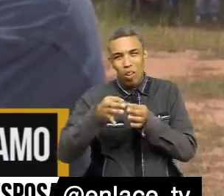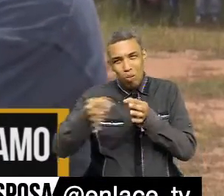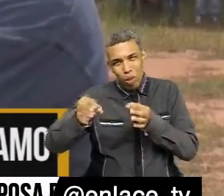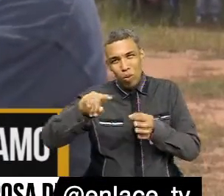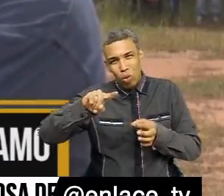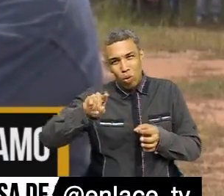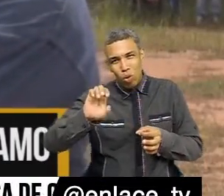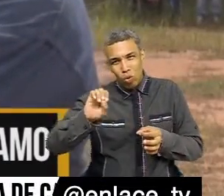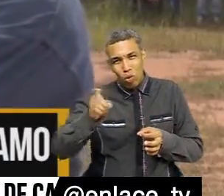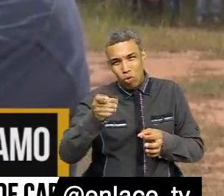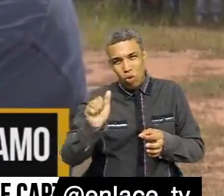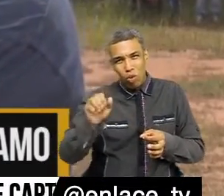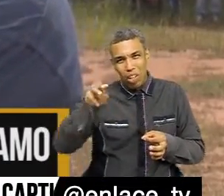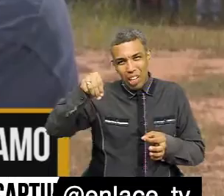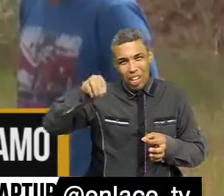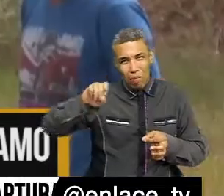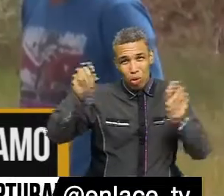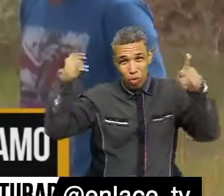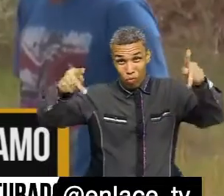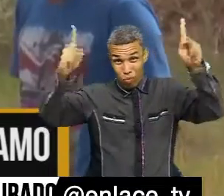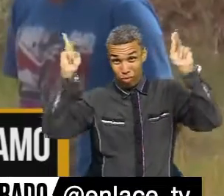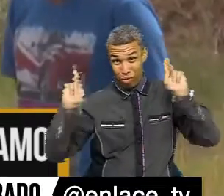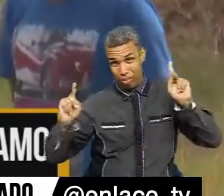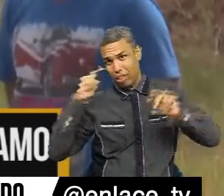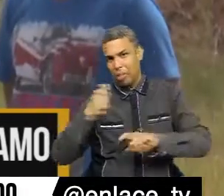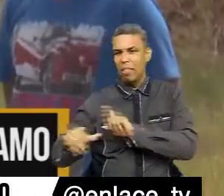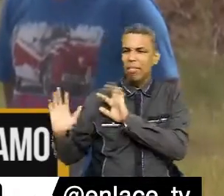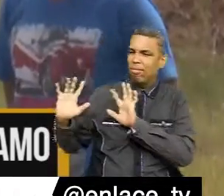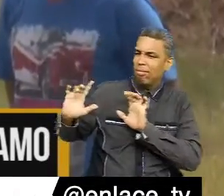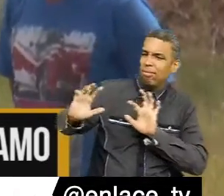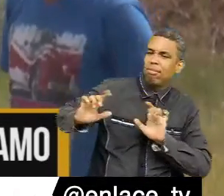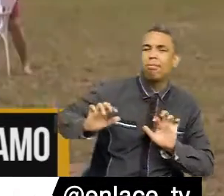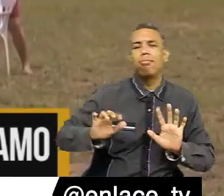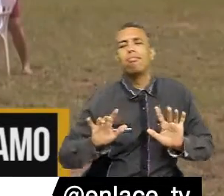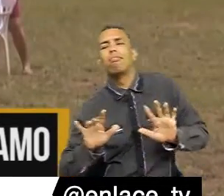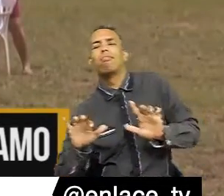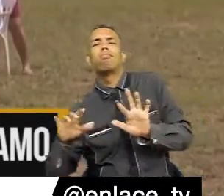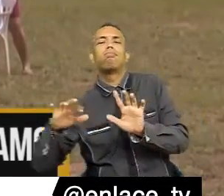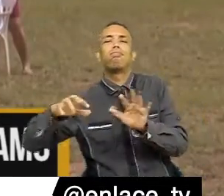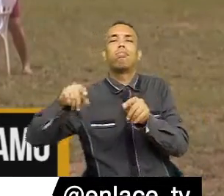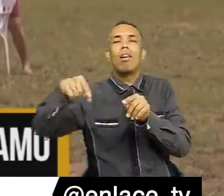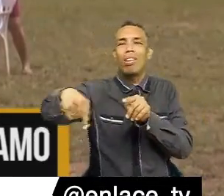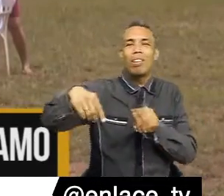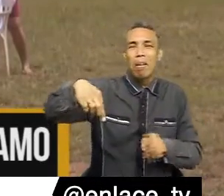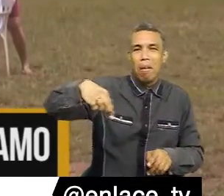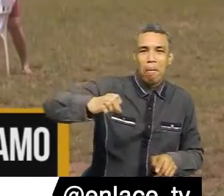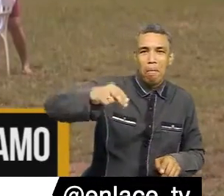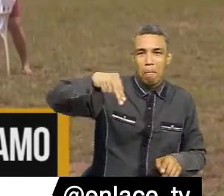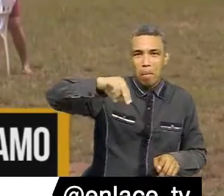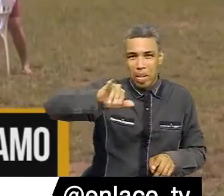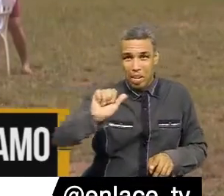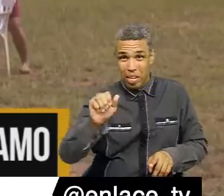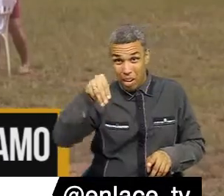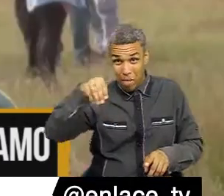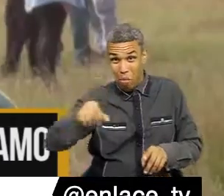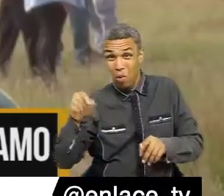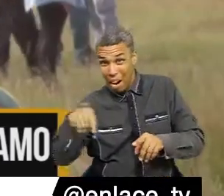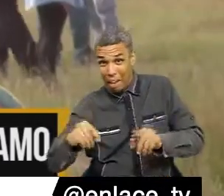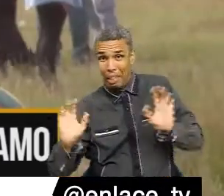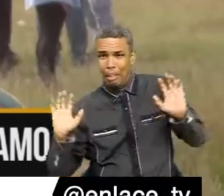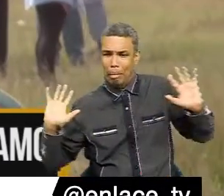el plantón. Ellos mencionaron que a pesar de los esfuerzos que han hecho días anteriores, aún no logran ser escuchados por el gobierno departamental.